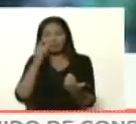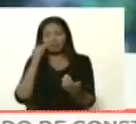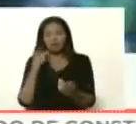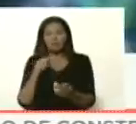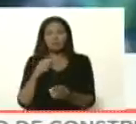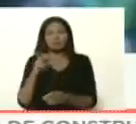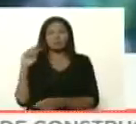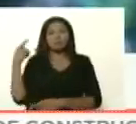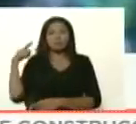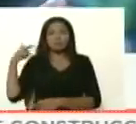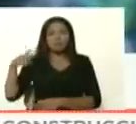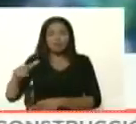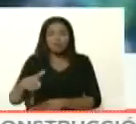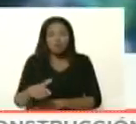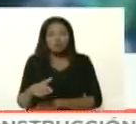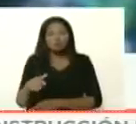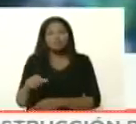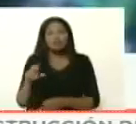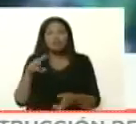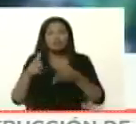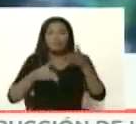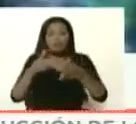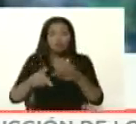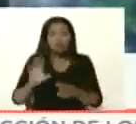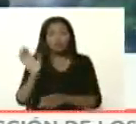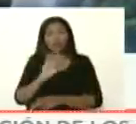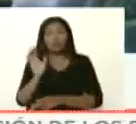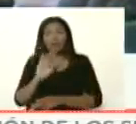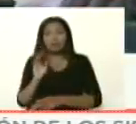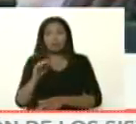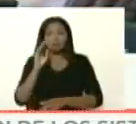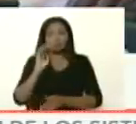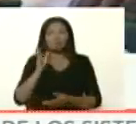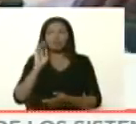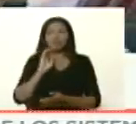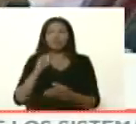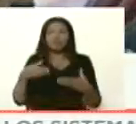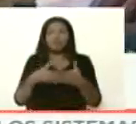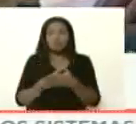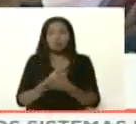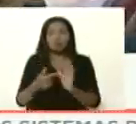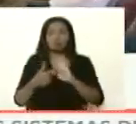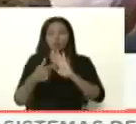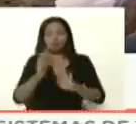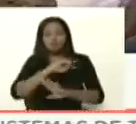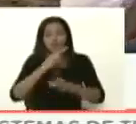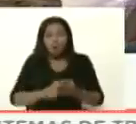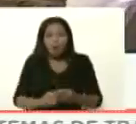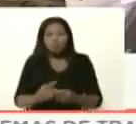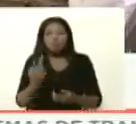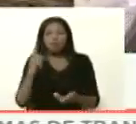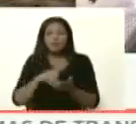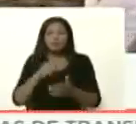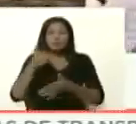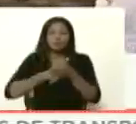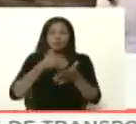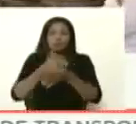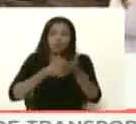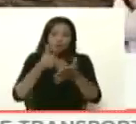Metro de Caracas, por mantener un sindicato democrático, participativo, protagónico, fuerte, luchador.